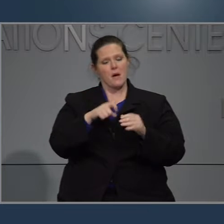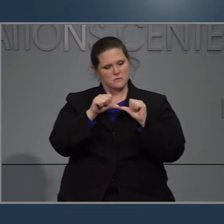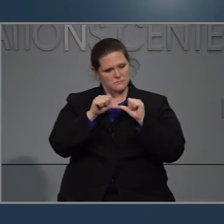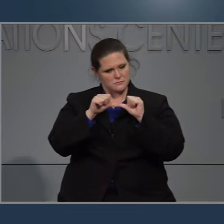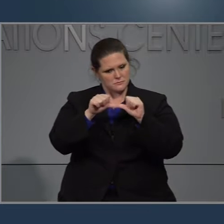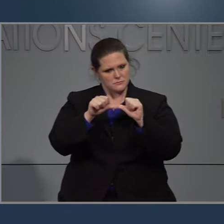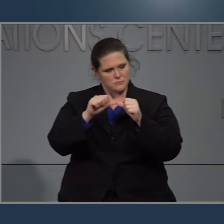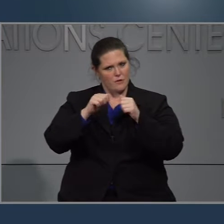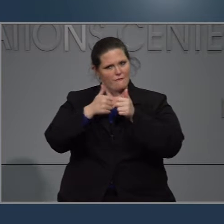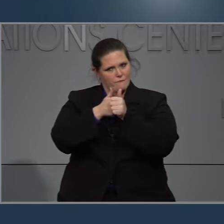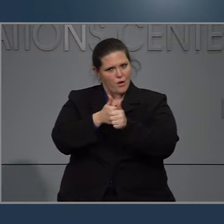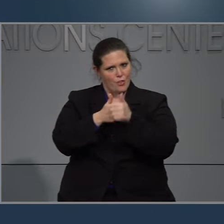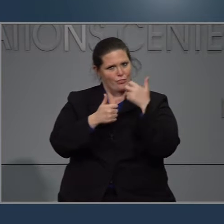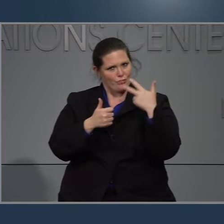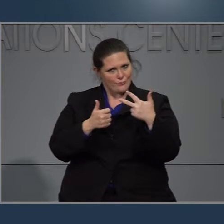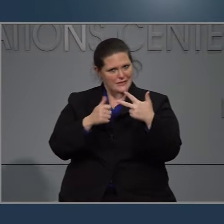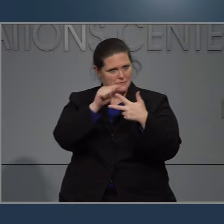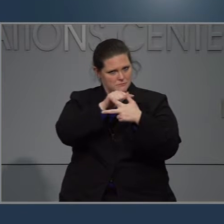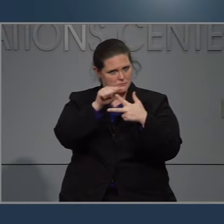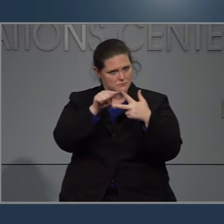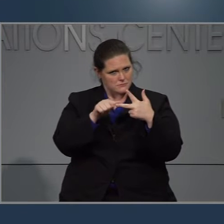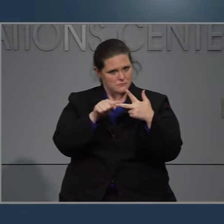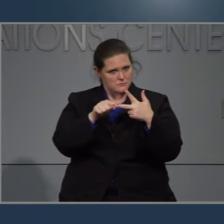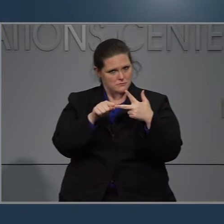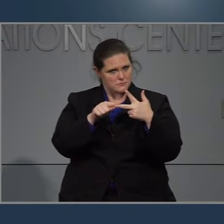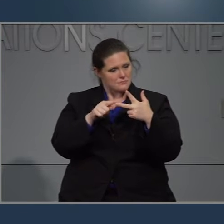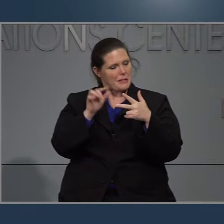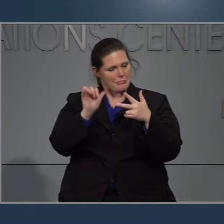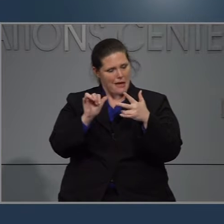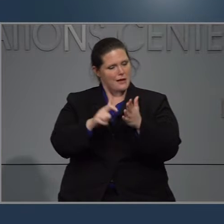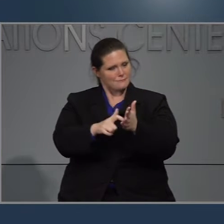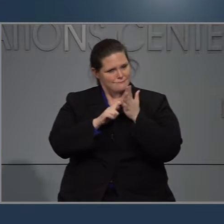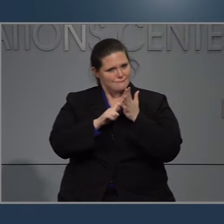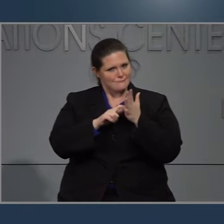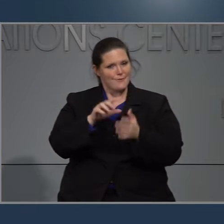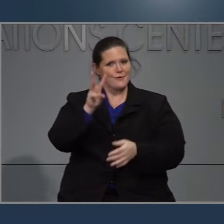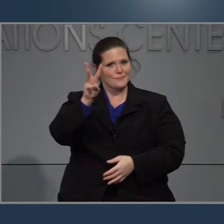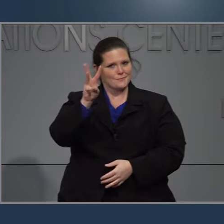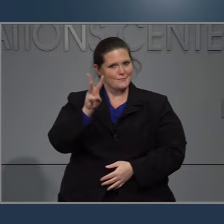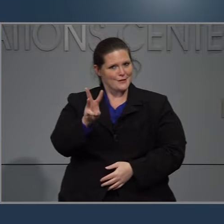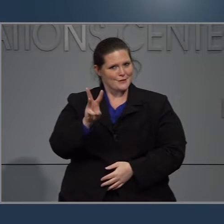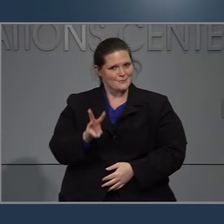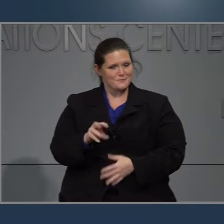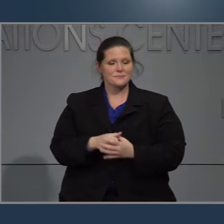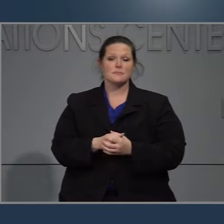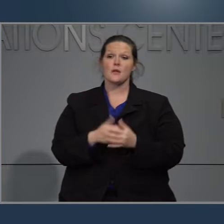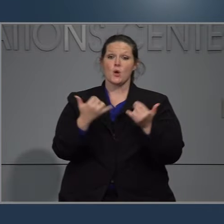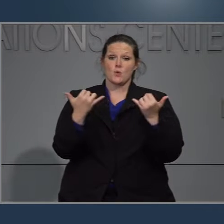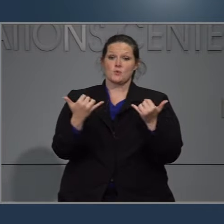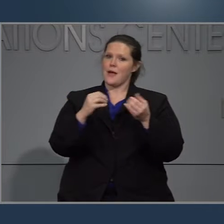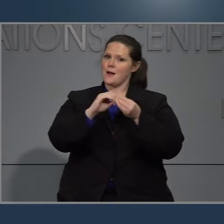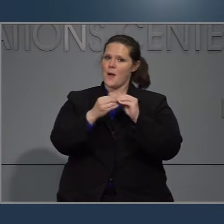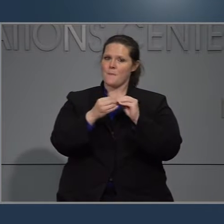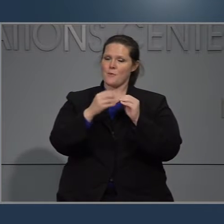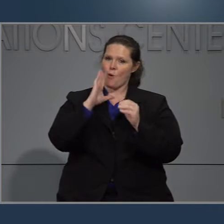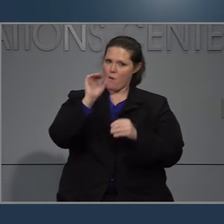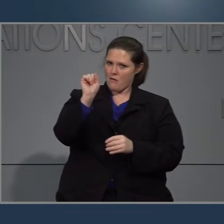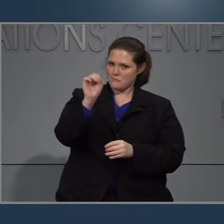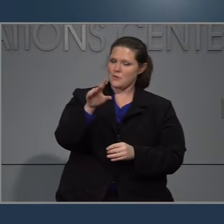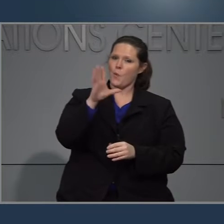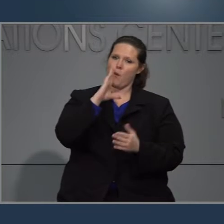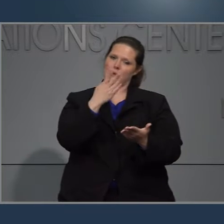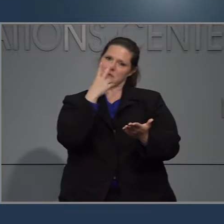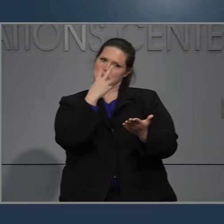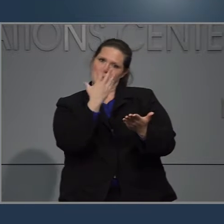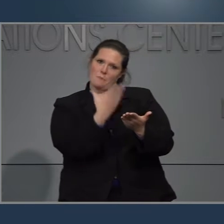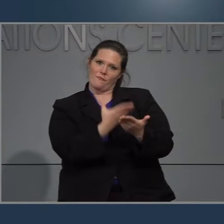Nuestras mejores armas siguen siendo las 3 Ws en inglés. Las cifras del día de hoy lo demuestran claramente. Muy bien, vamos a ver más de